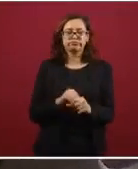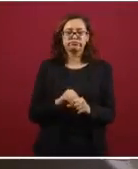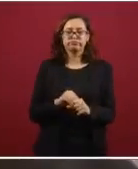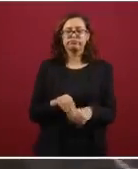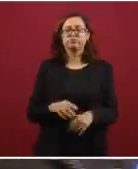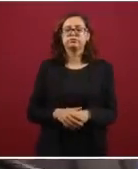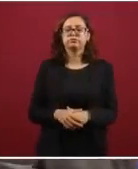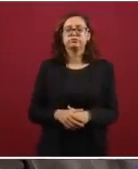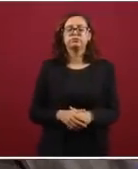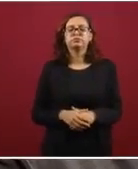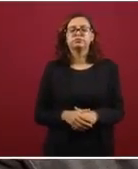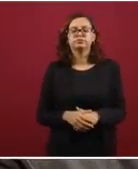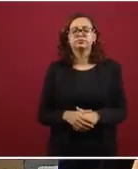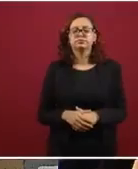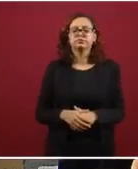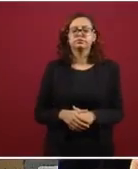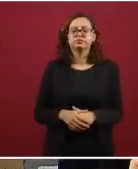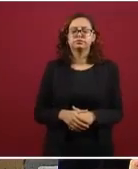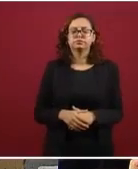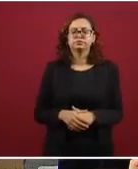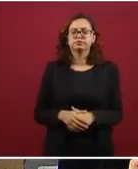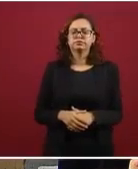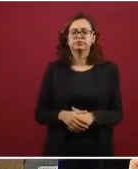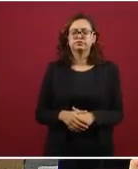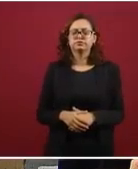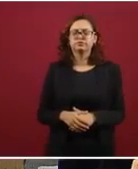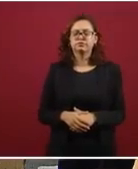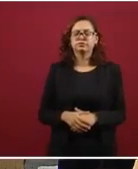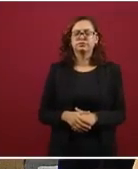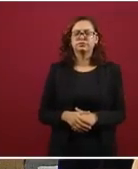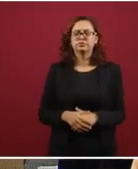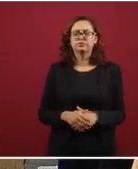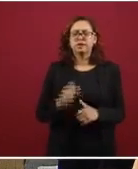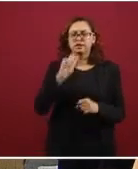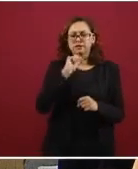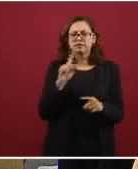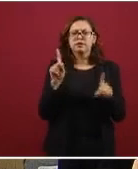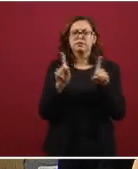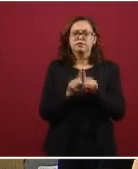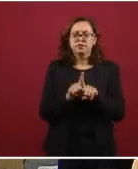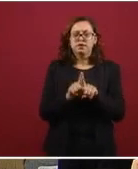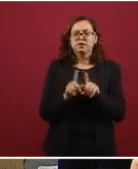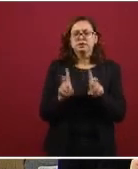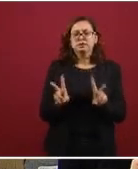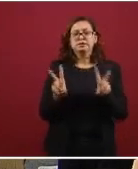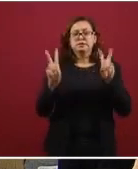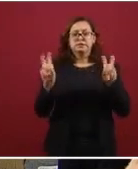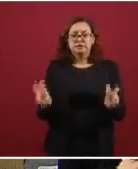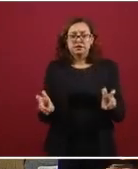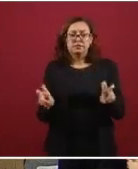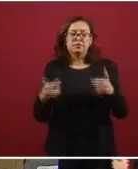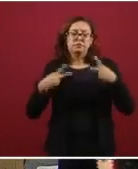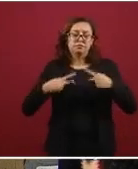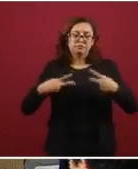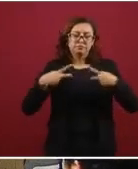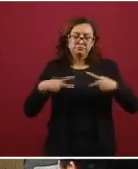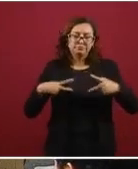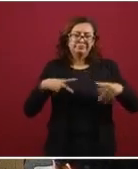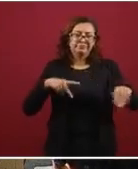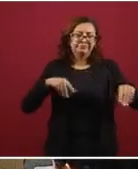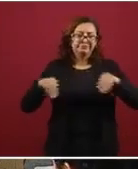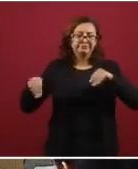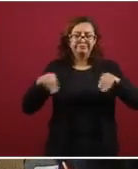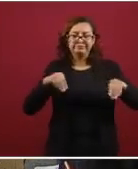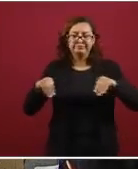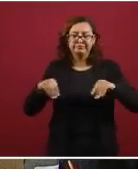Aquí hay algunos datos de más adelante de movilidad. En movilidad ha sido muy importante la participación